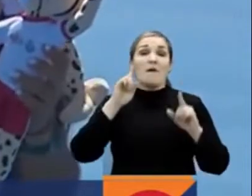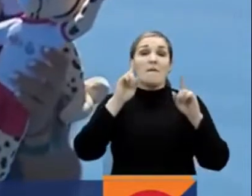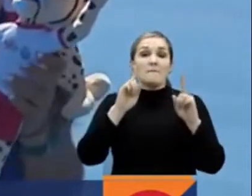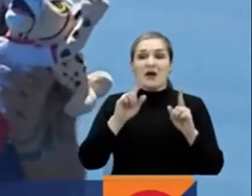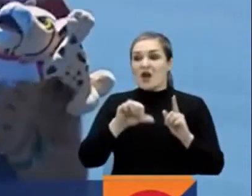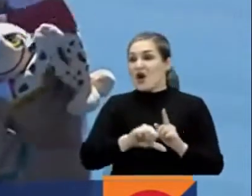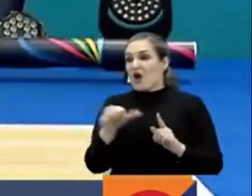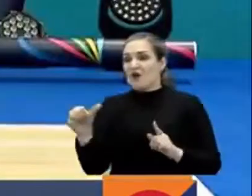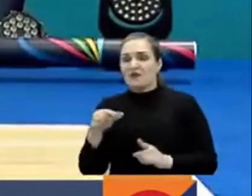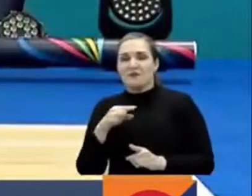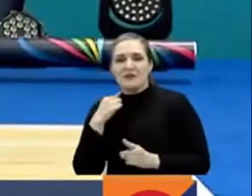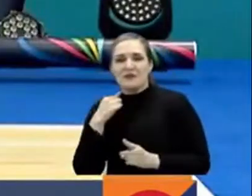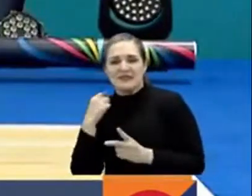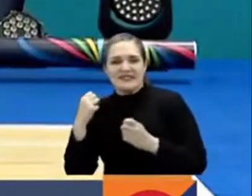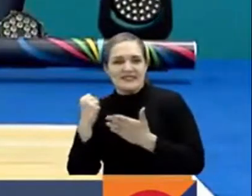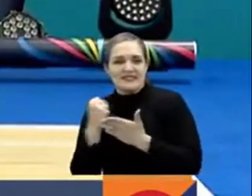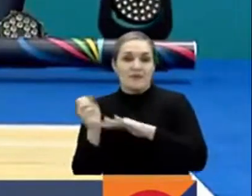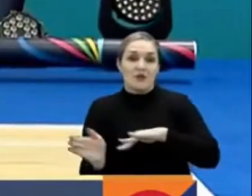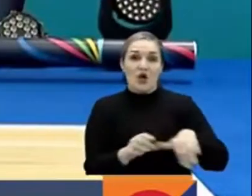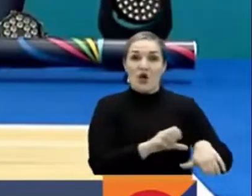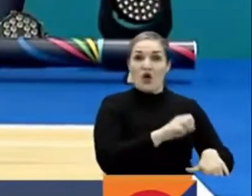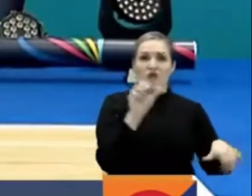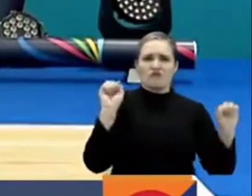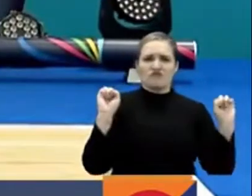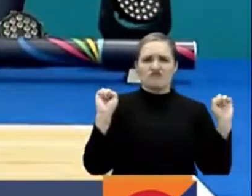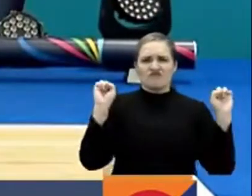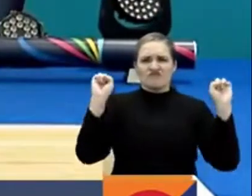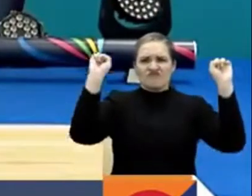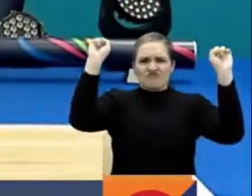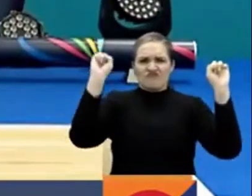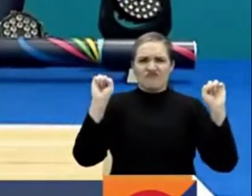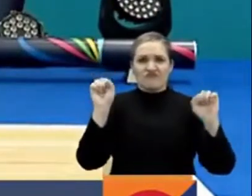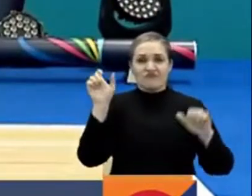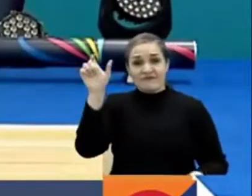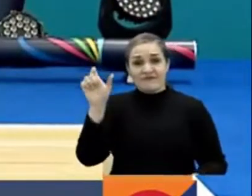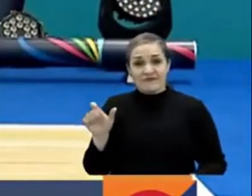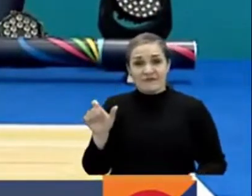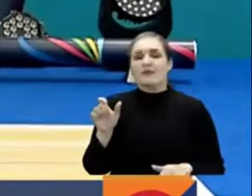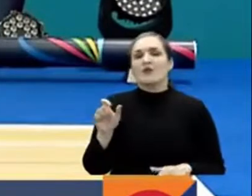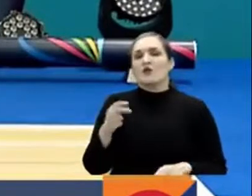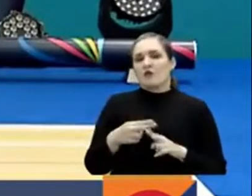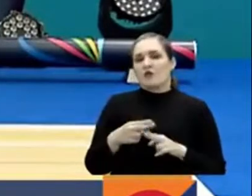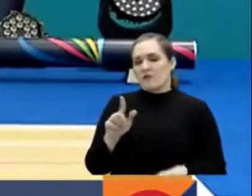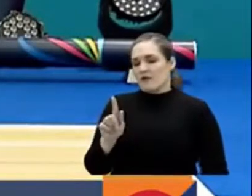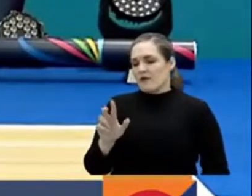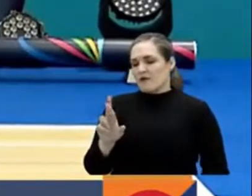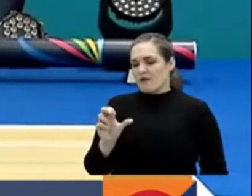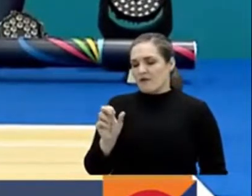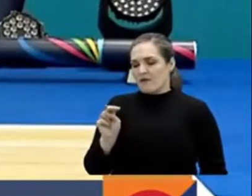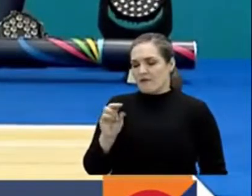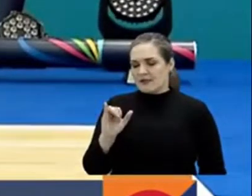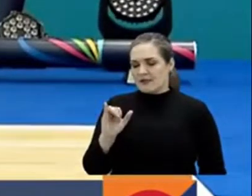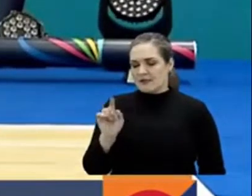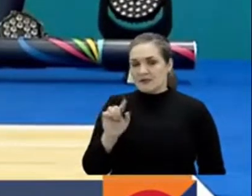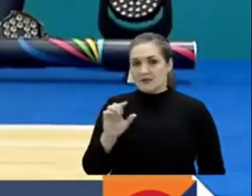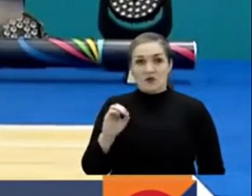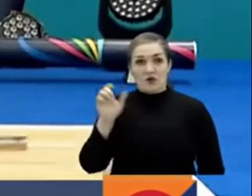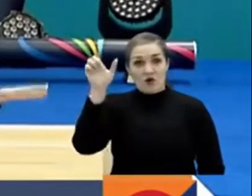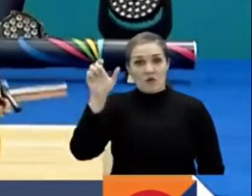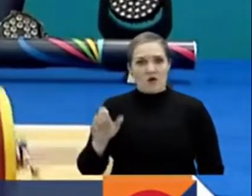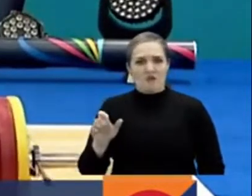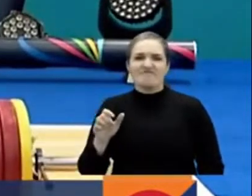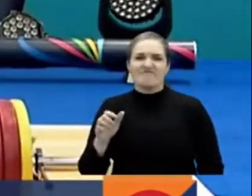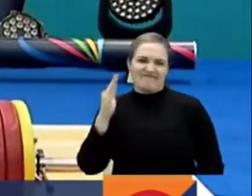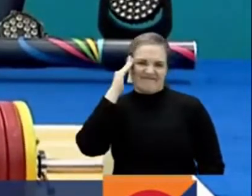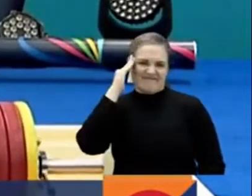que estaban en las cuentas. La otra gran presentación del día estuvo a cargo del pesista Francisco Mosquera, quien inició la cosecha en uno de los deportes